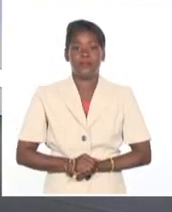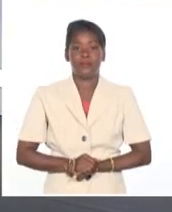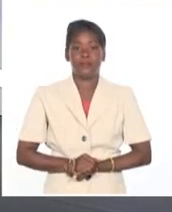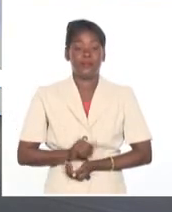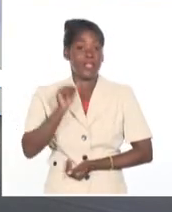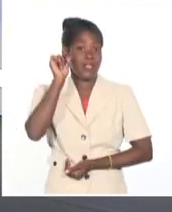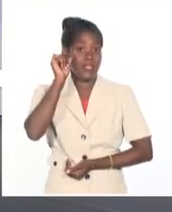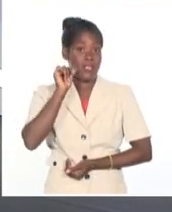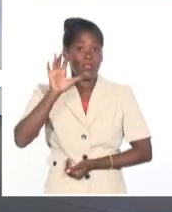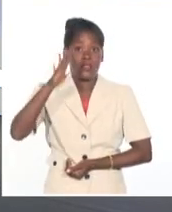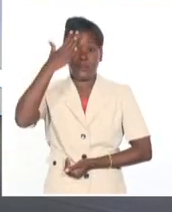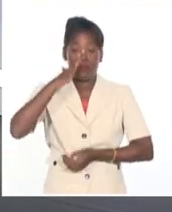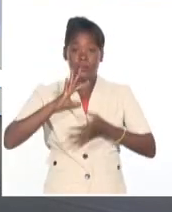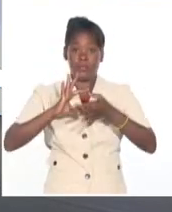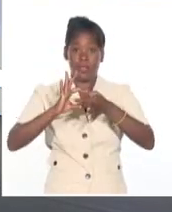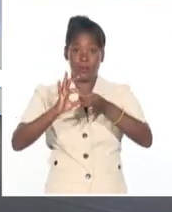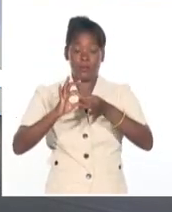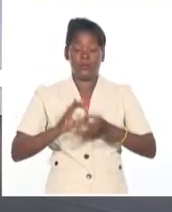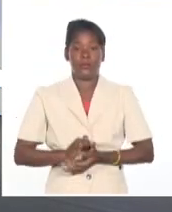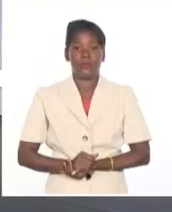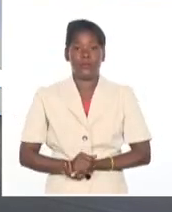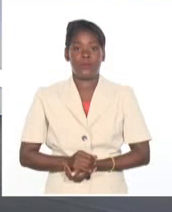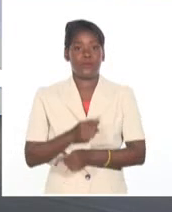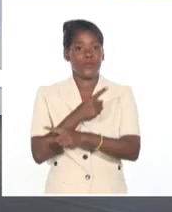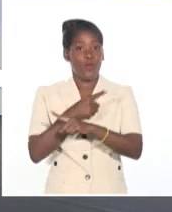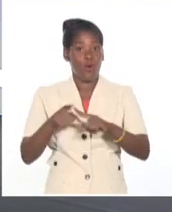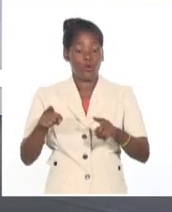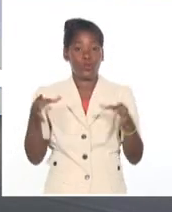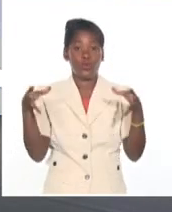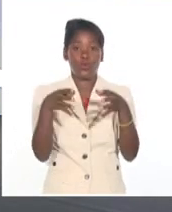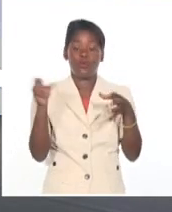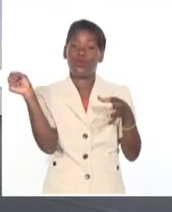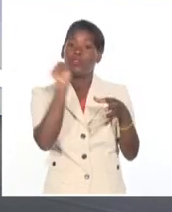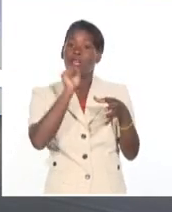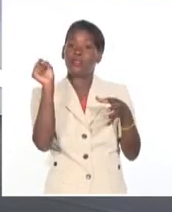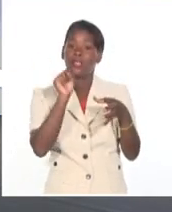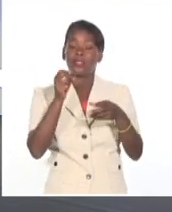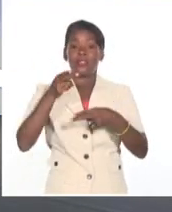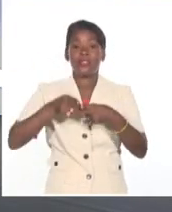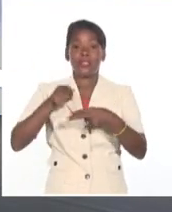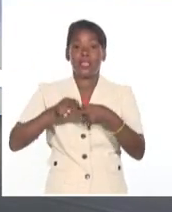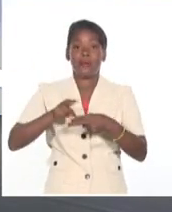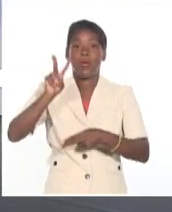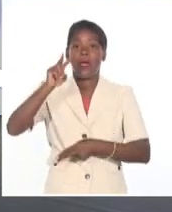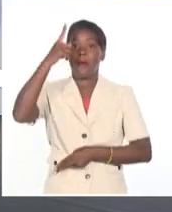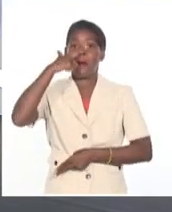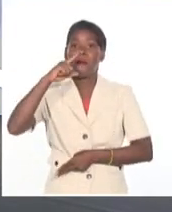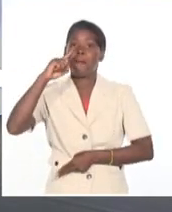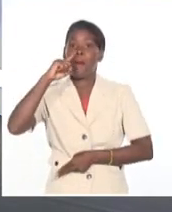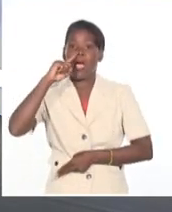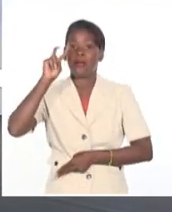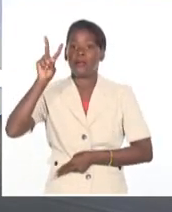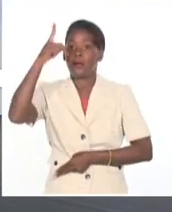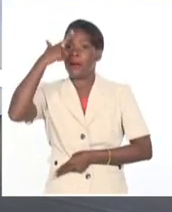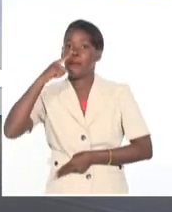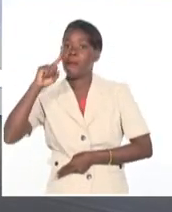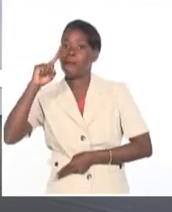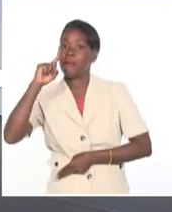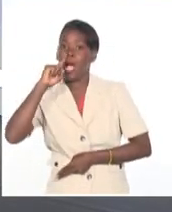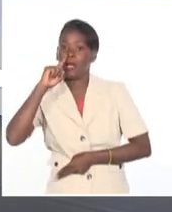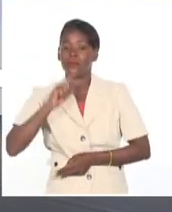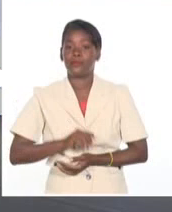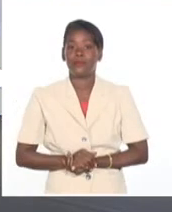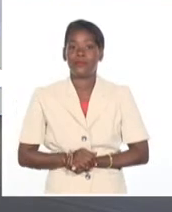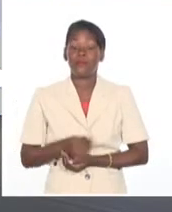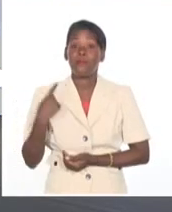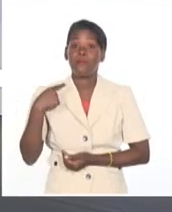5 de agosto, la emblemática orquesta Los Bambam llegará hasta la localidad de La Vereda, en el municipio de La Liza,